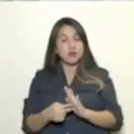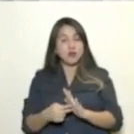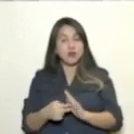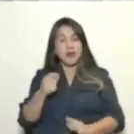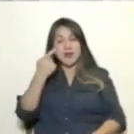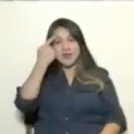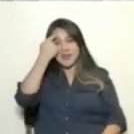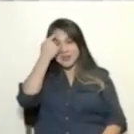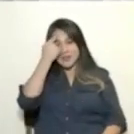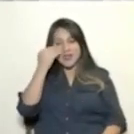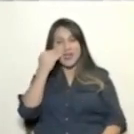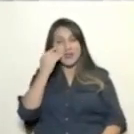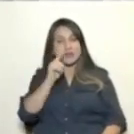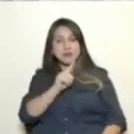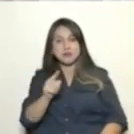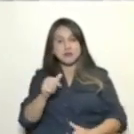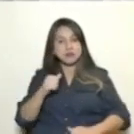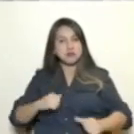la India casi no sufre.